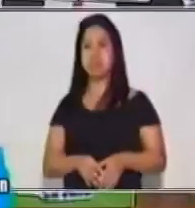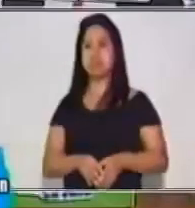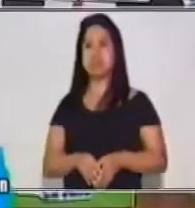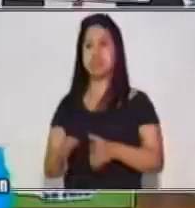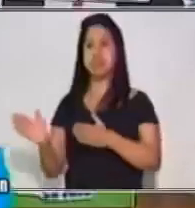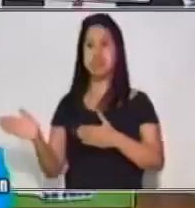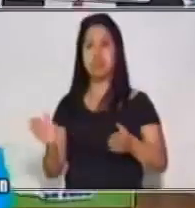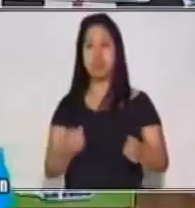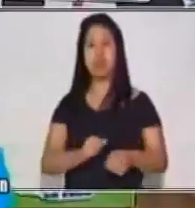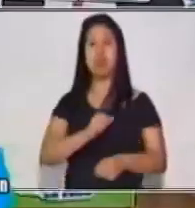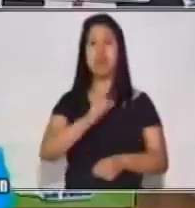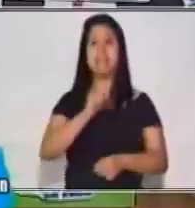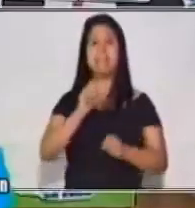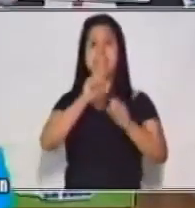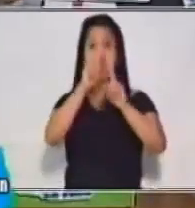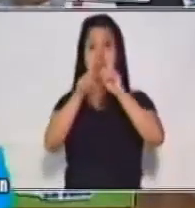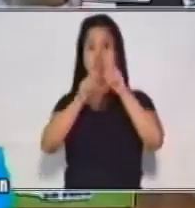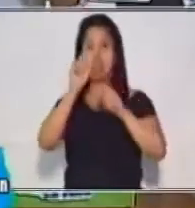prefiere